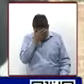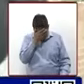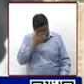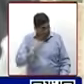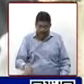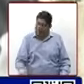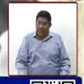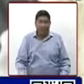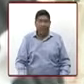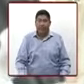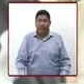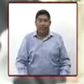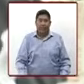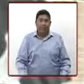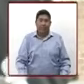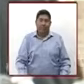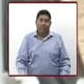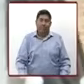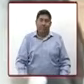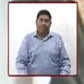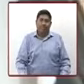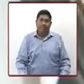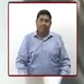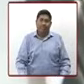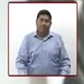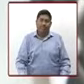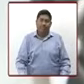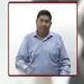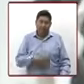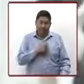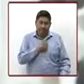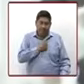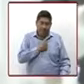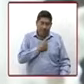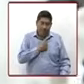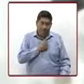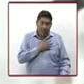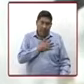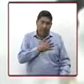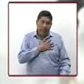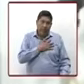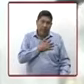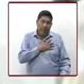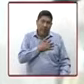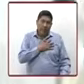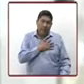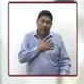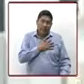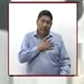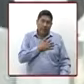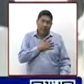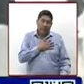Ahora yo le estoy enterrando a mi hijo. Él me cuidaba.